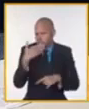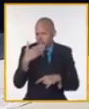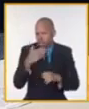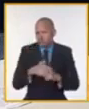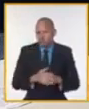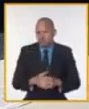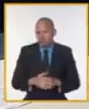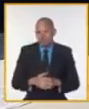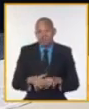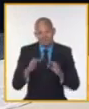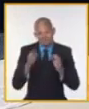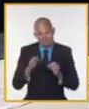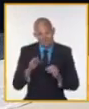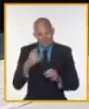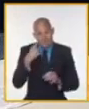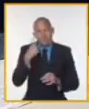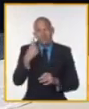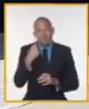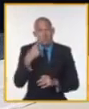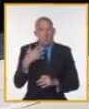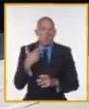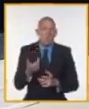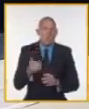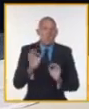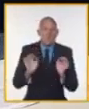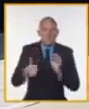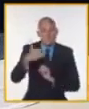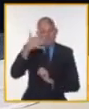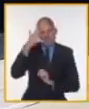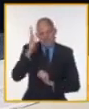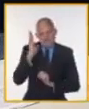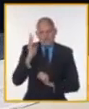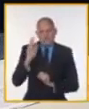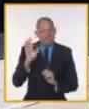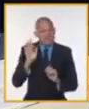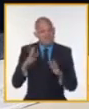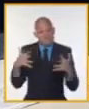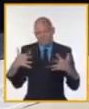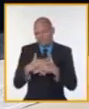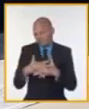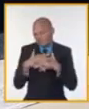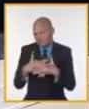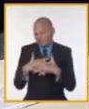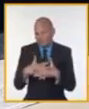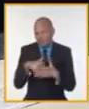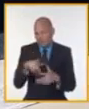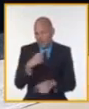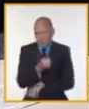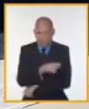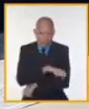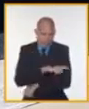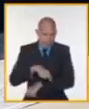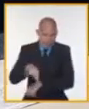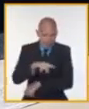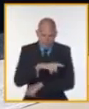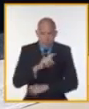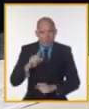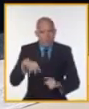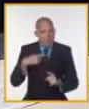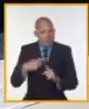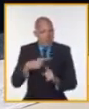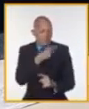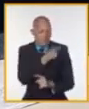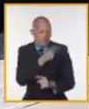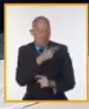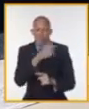permanente de nuestro primer secretario, del compañero Morales, de los integrantes del Buró Político, del Secretariado y el aparato auxiliar del Comité